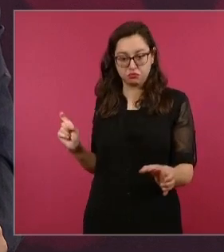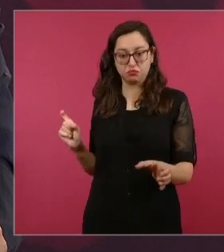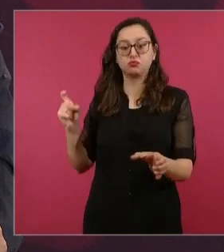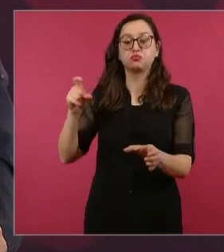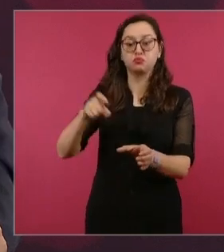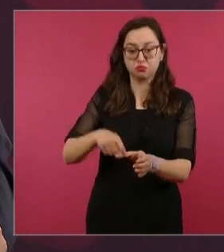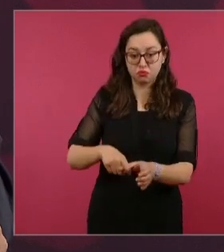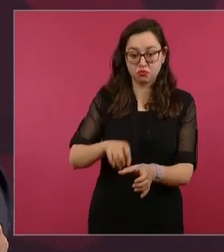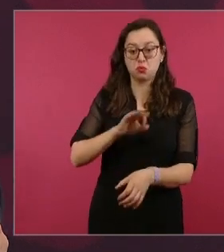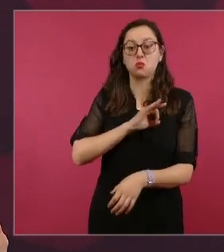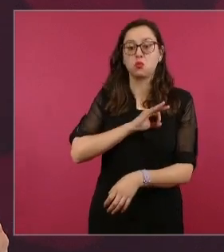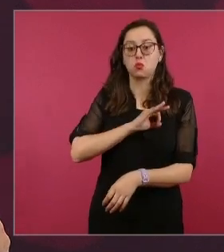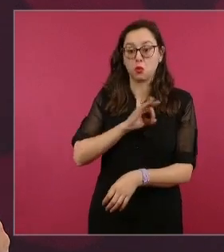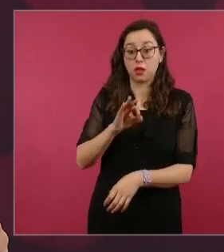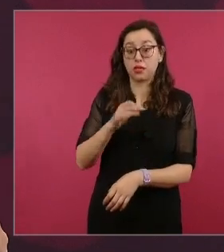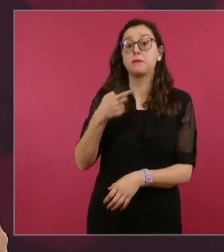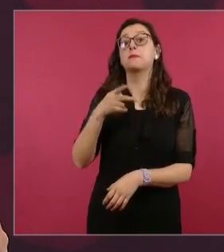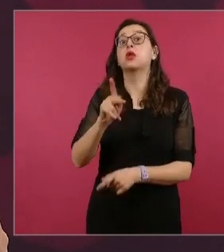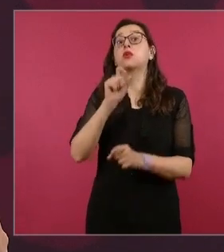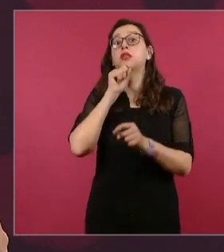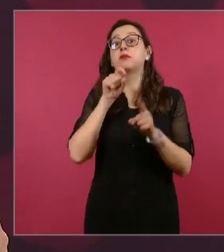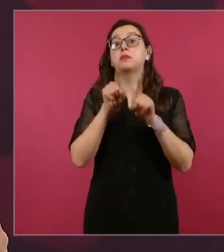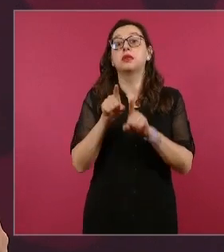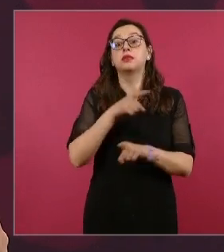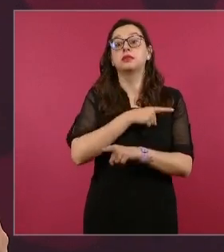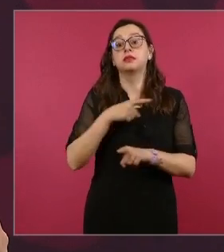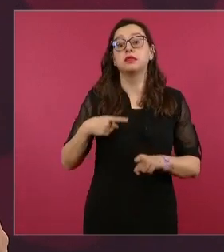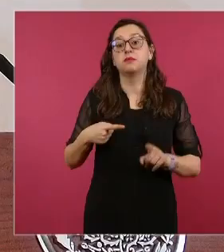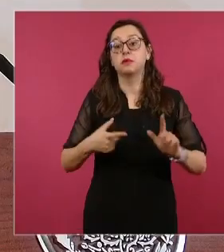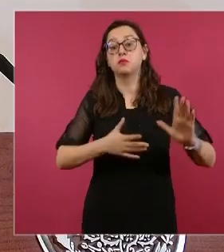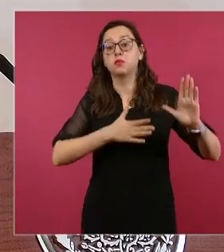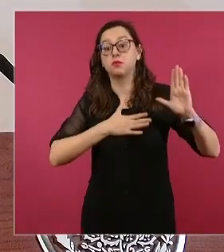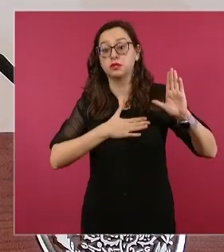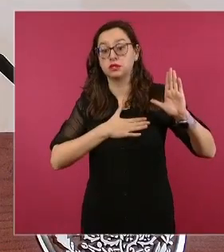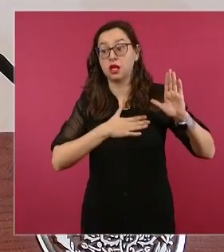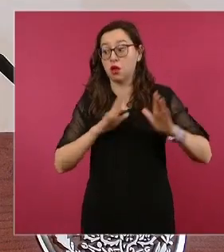un compromiso de no repetición,